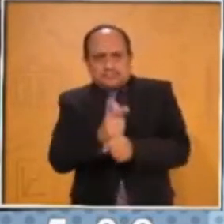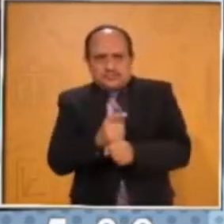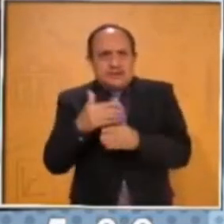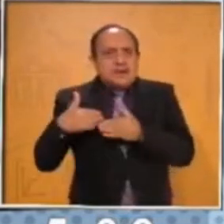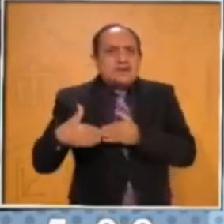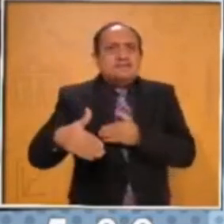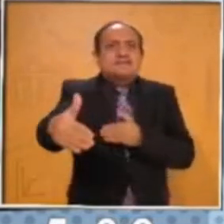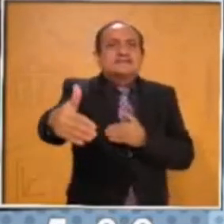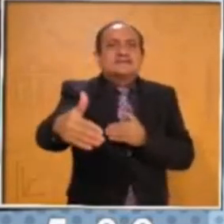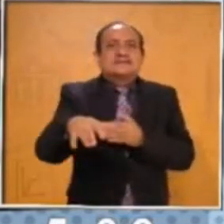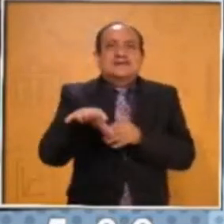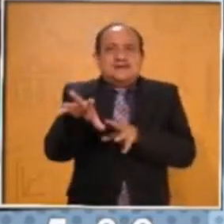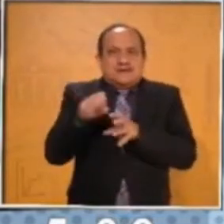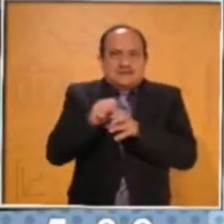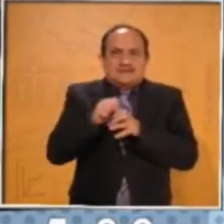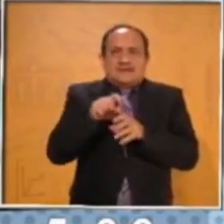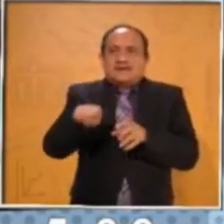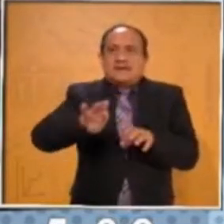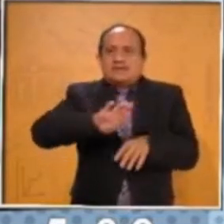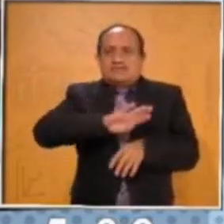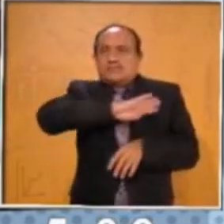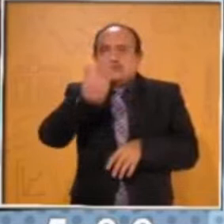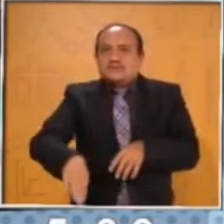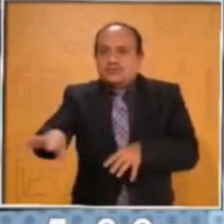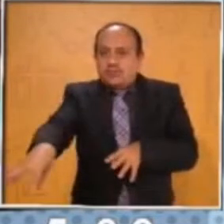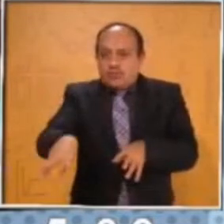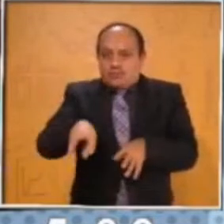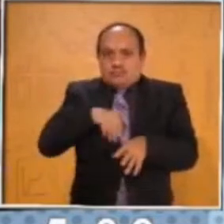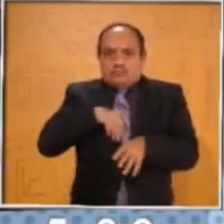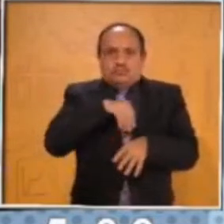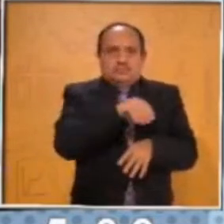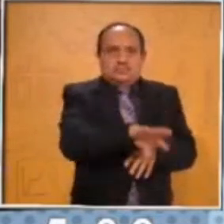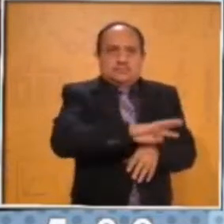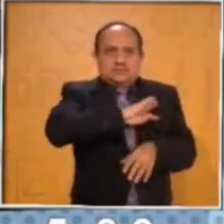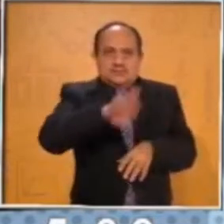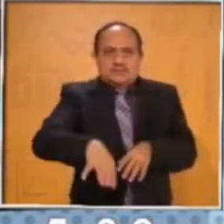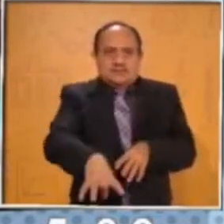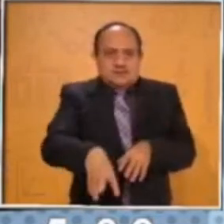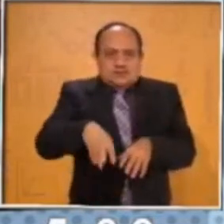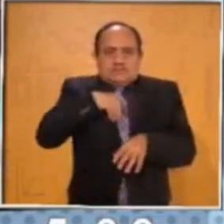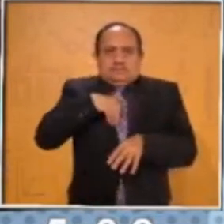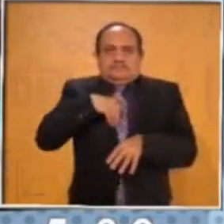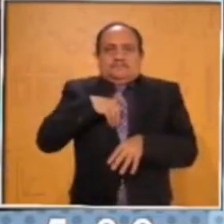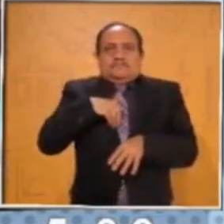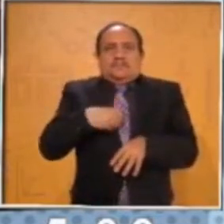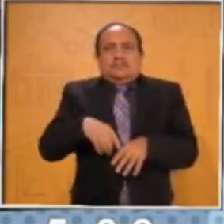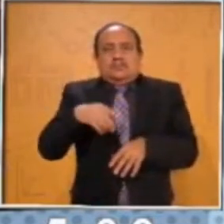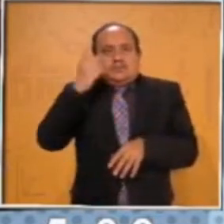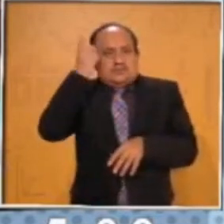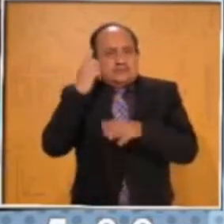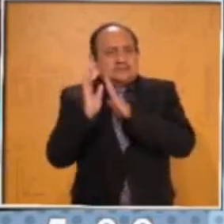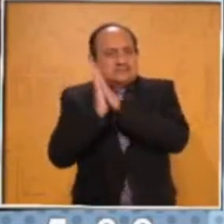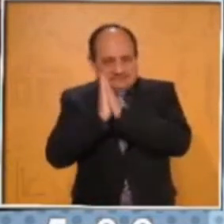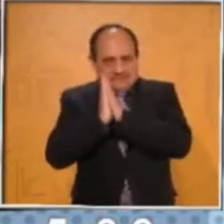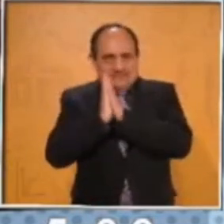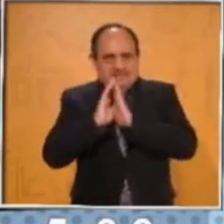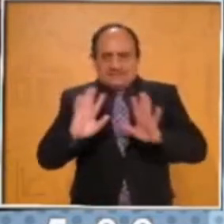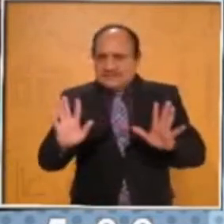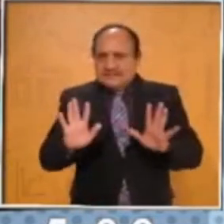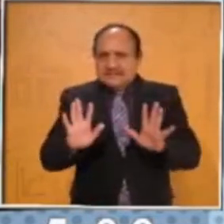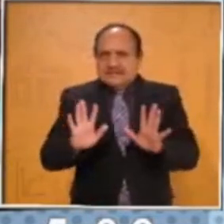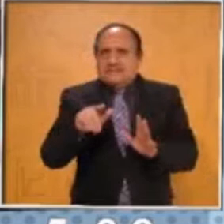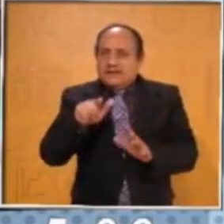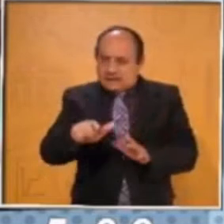tiempo se alimentaba de las almas fallecidas. Su poder te susurra al oído mientras duermes para que no tengas ninguna medida de